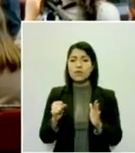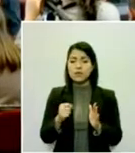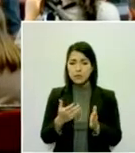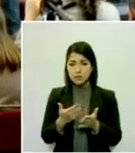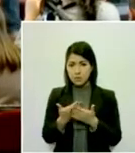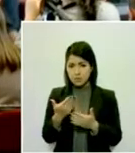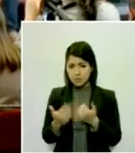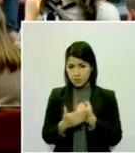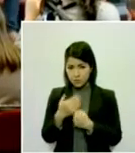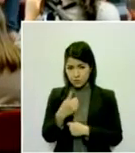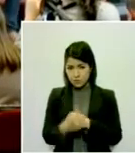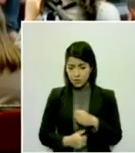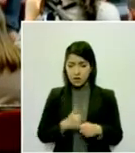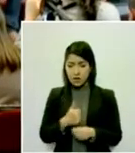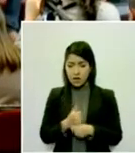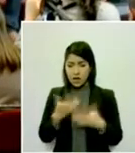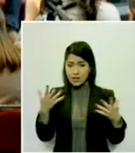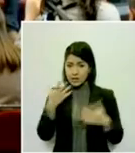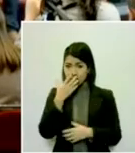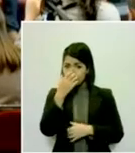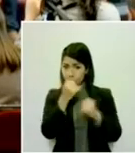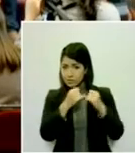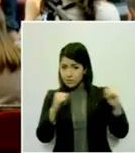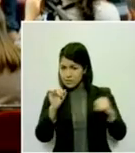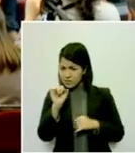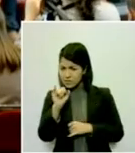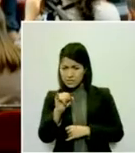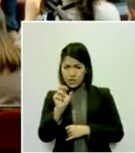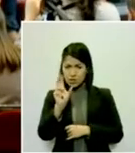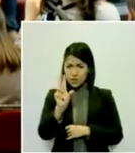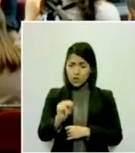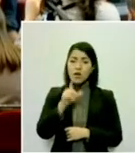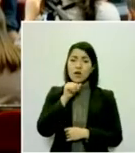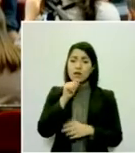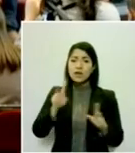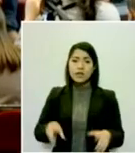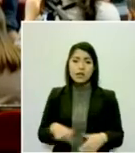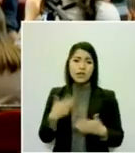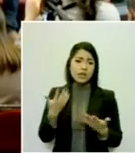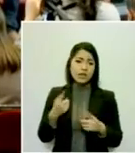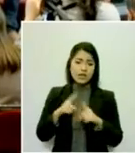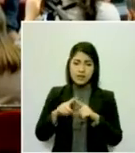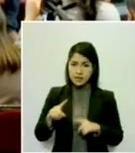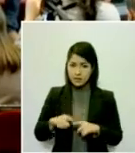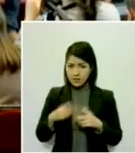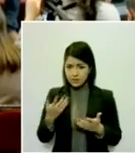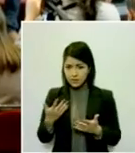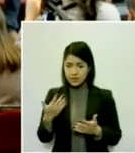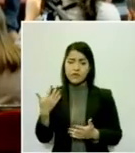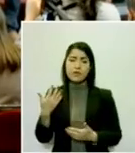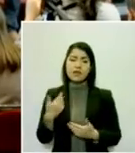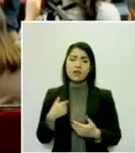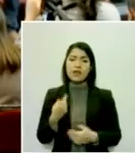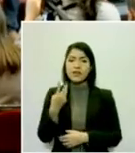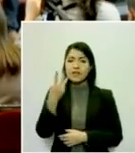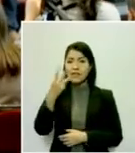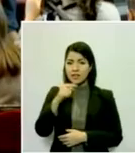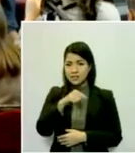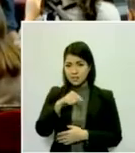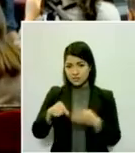tiene, se realizará el grito de independencia y verbena en el centro histórico. Sería todo, gracias. Tres